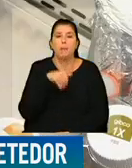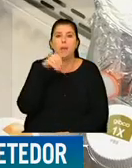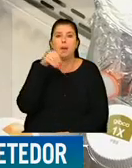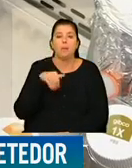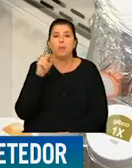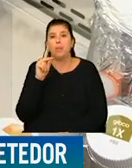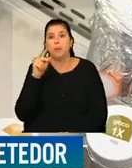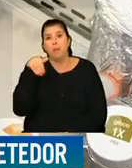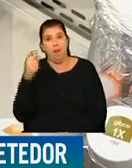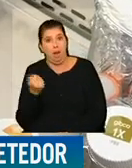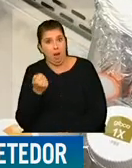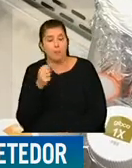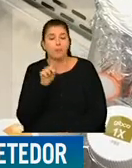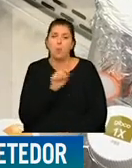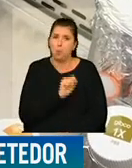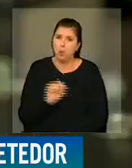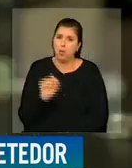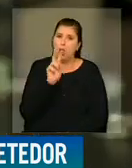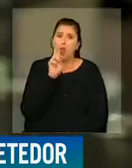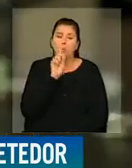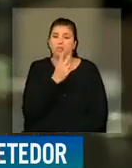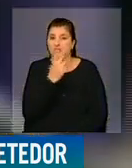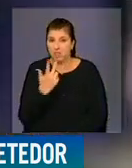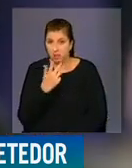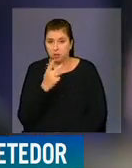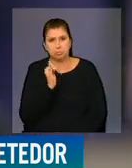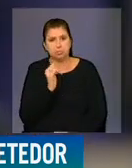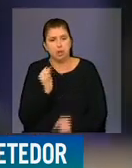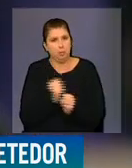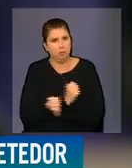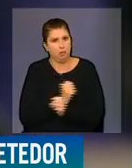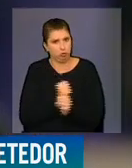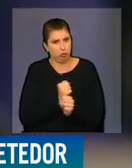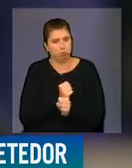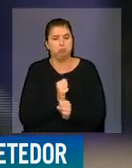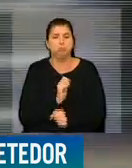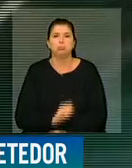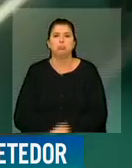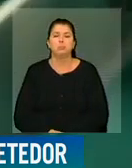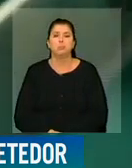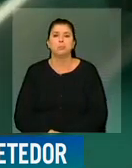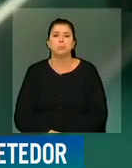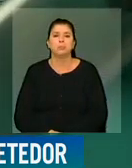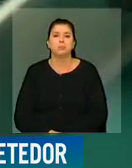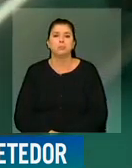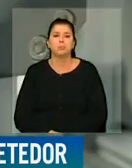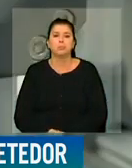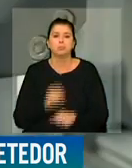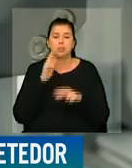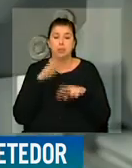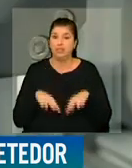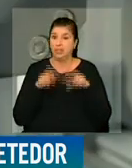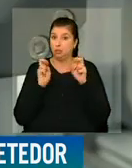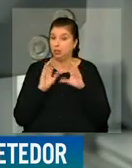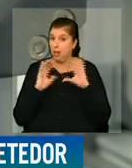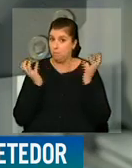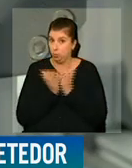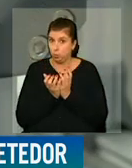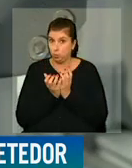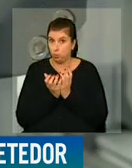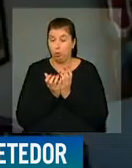luz verde en 2023 y la psilocibina apenas un par de años más tarde. Las investigaciones que se están dando en el mundo hoy en día son